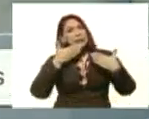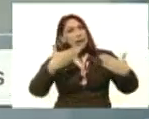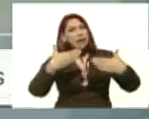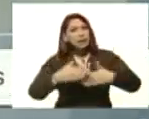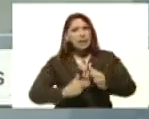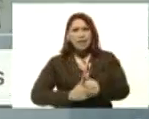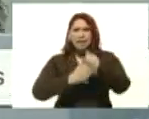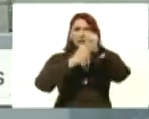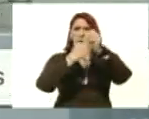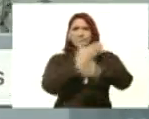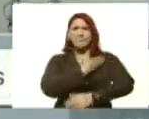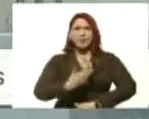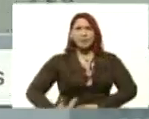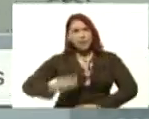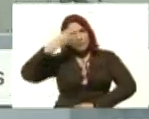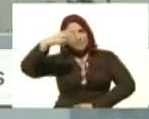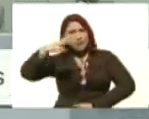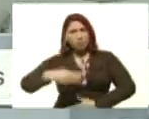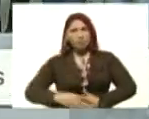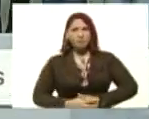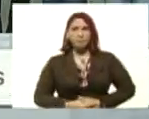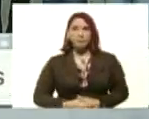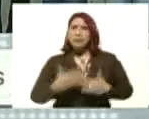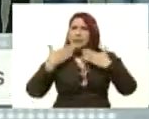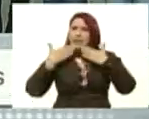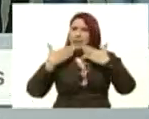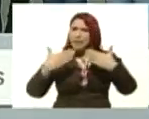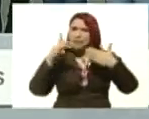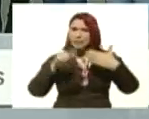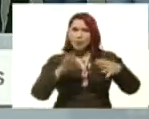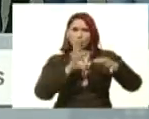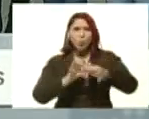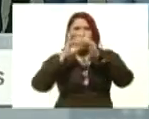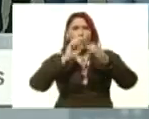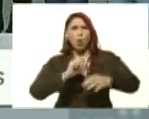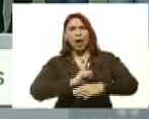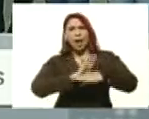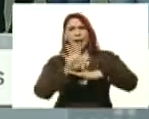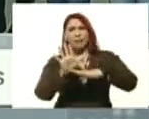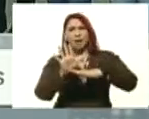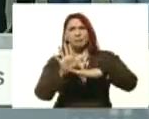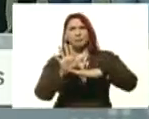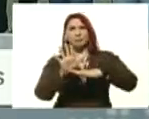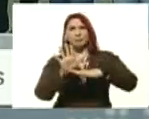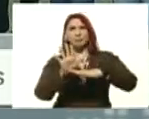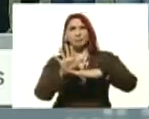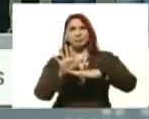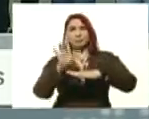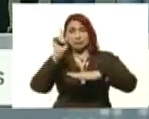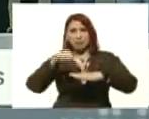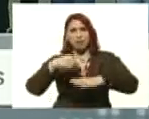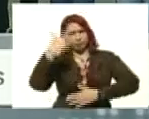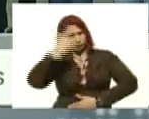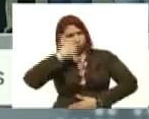del presidente Andrés Manuel López Obrador y gracias a la unión del ALBA. Y a la